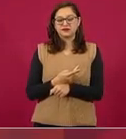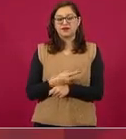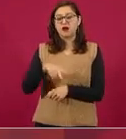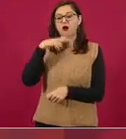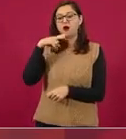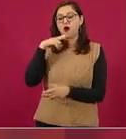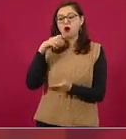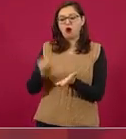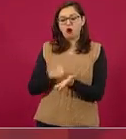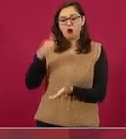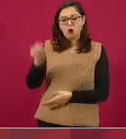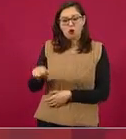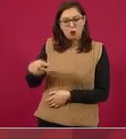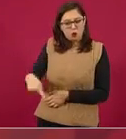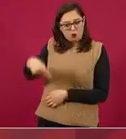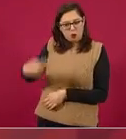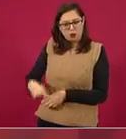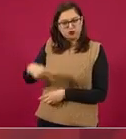¿no?,